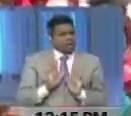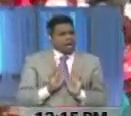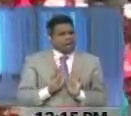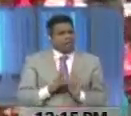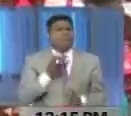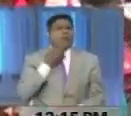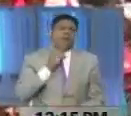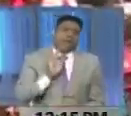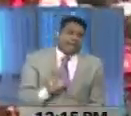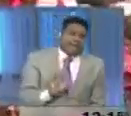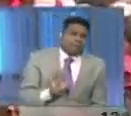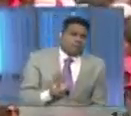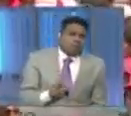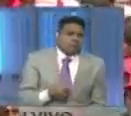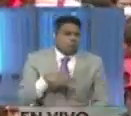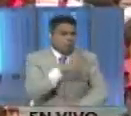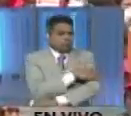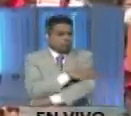Caracas.